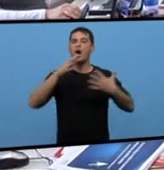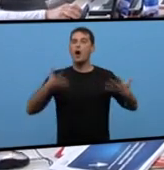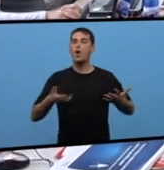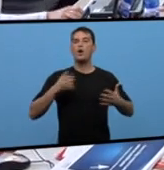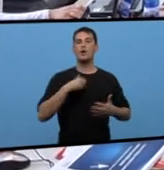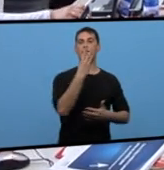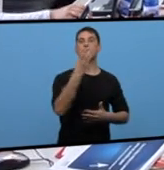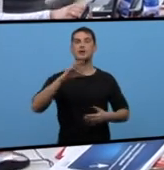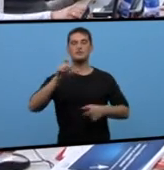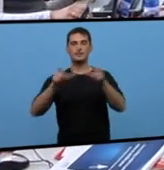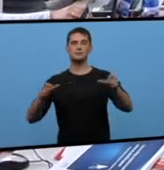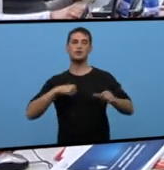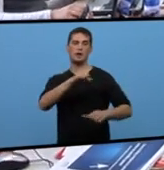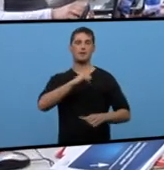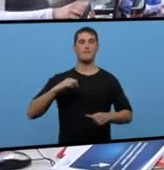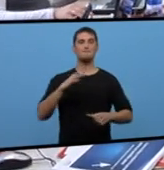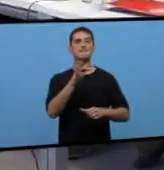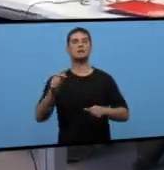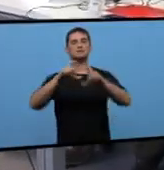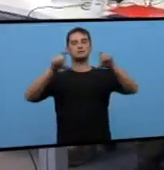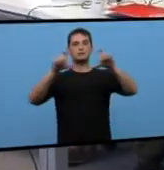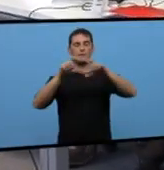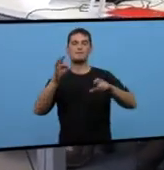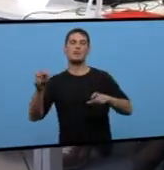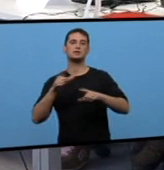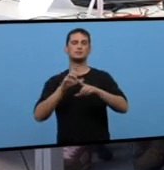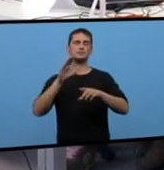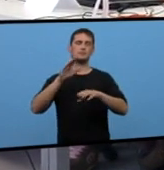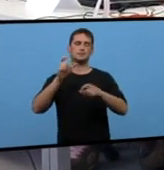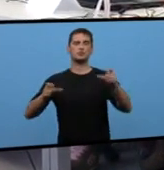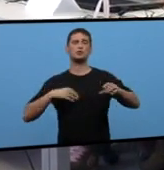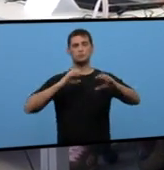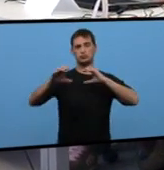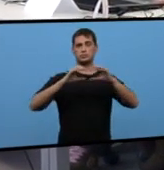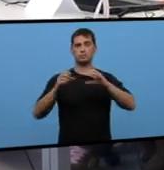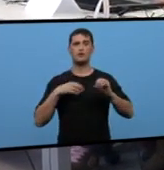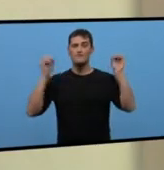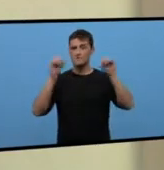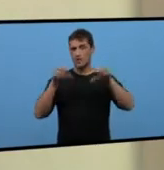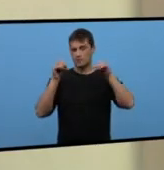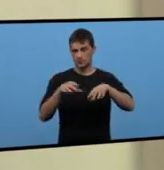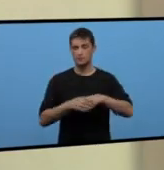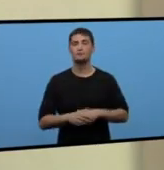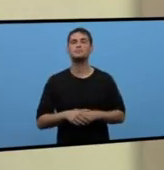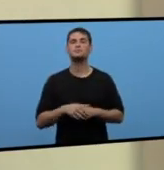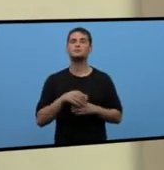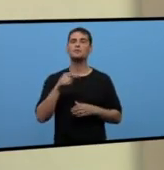30 autónomos, empresarios e persoal de marketing e comunicación os que participarán na nova acción formativa dun Lugo. O objetivo non é máis